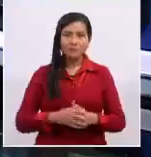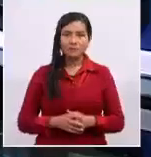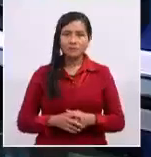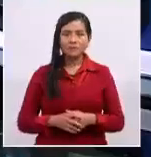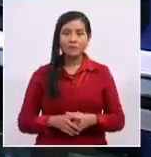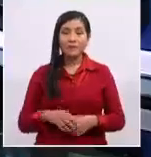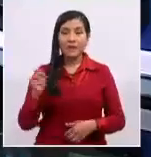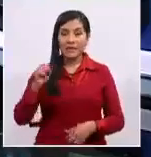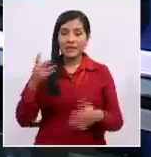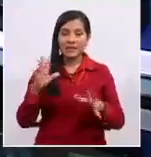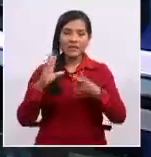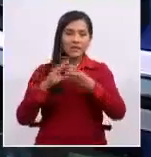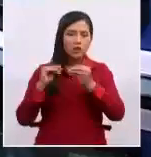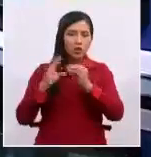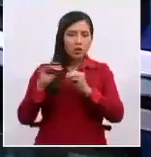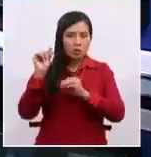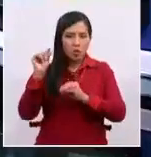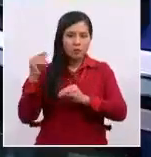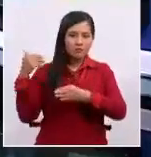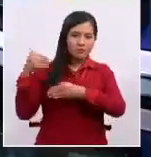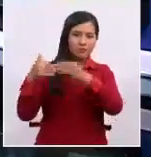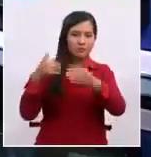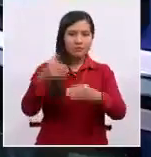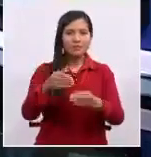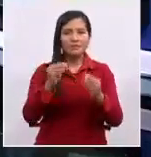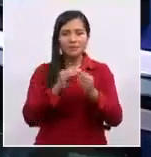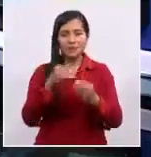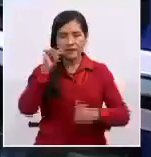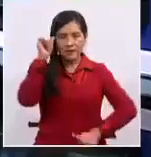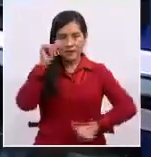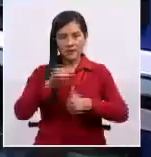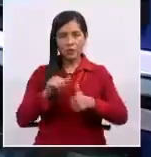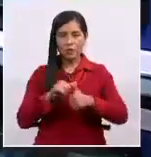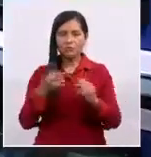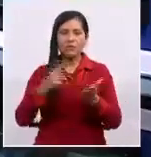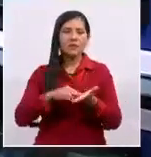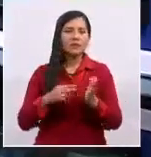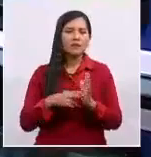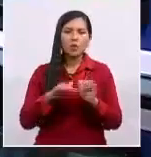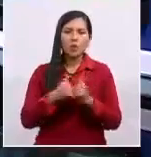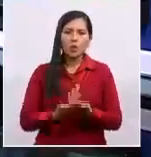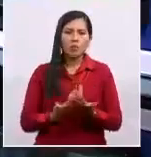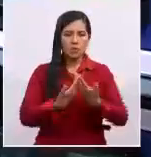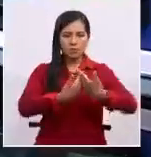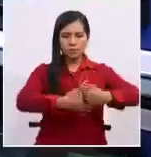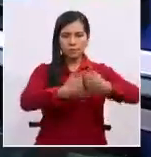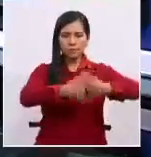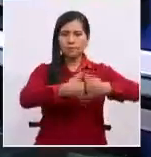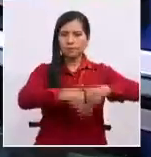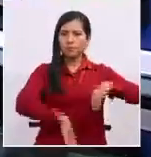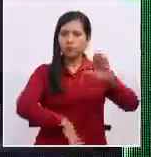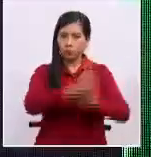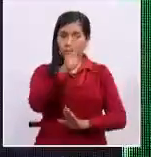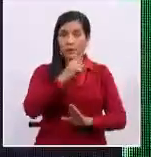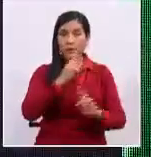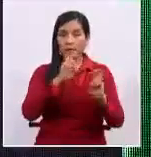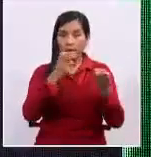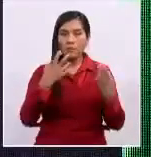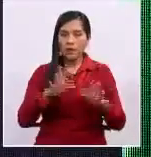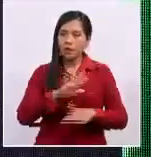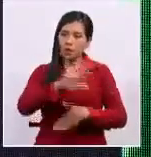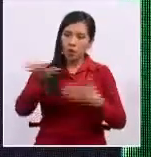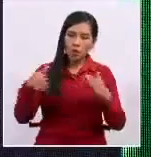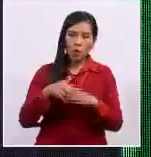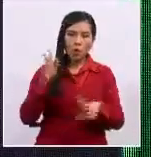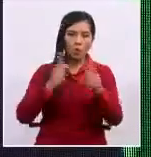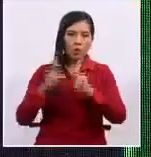los hechos, así a grandes rasgos, lo que representa la industrialización, que es una demanda del